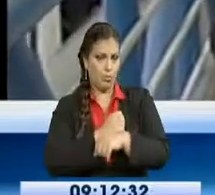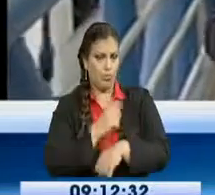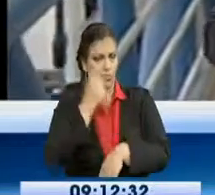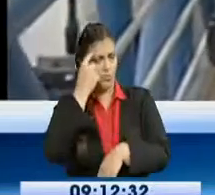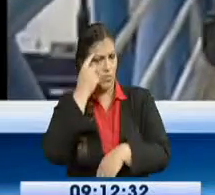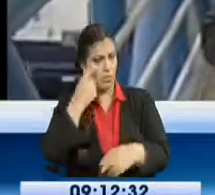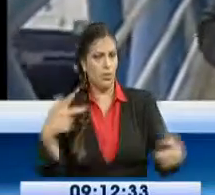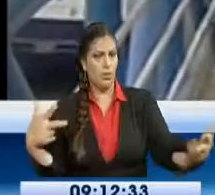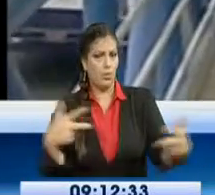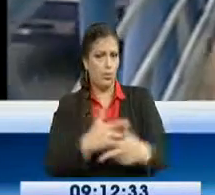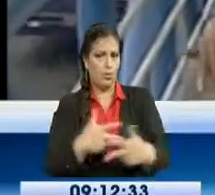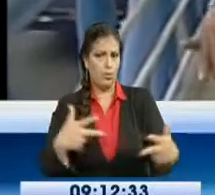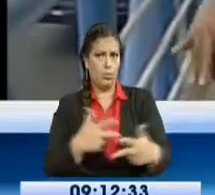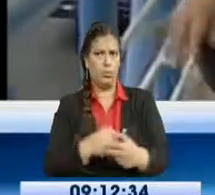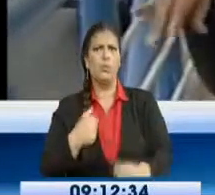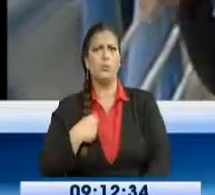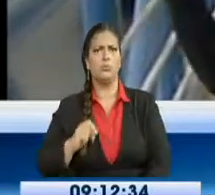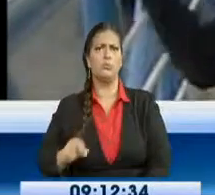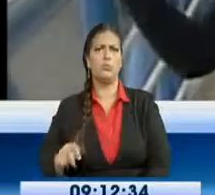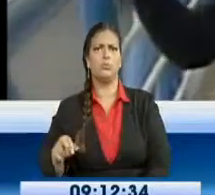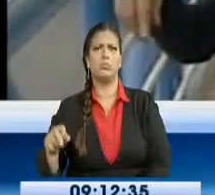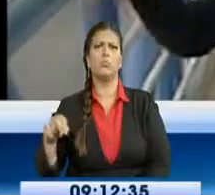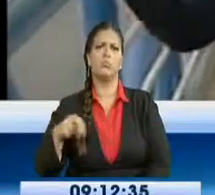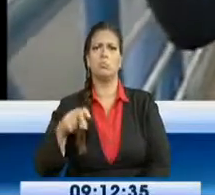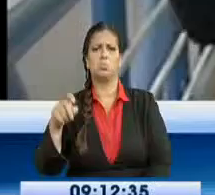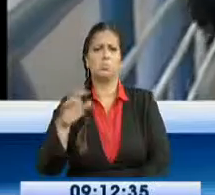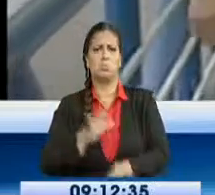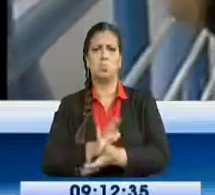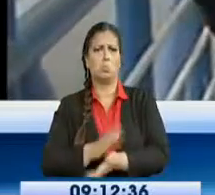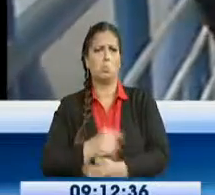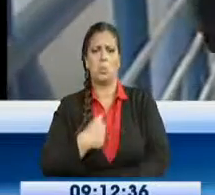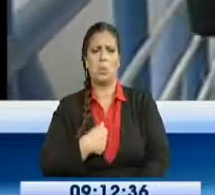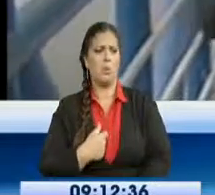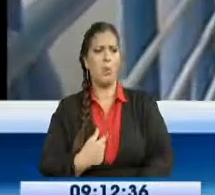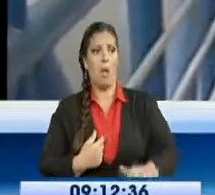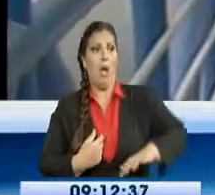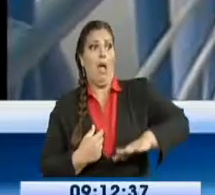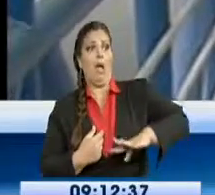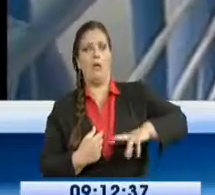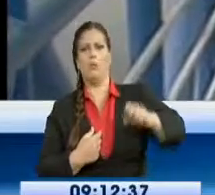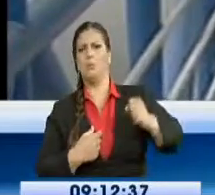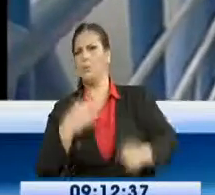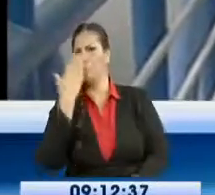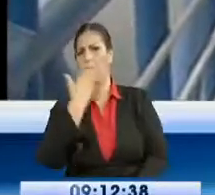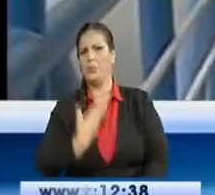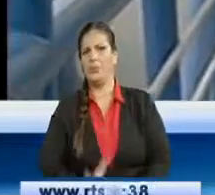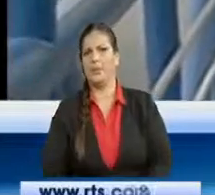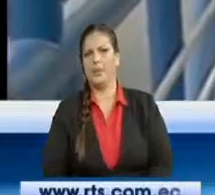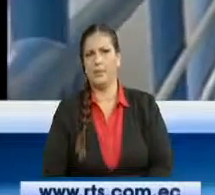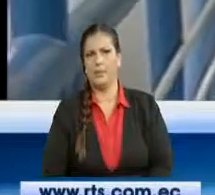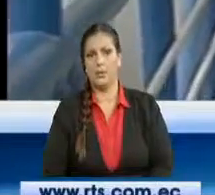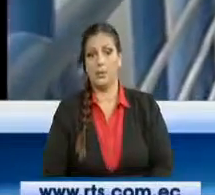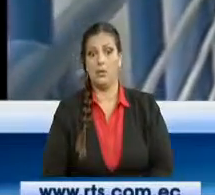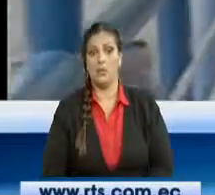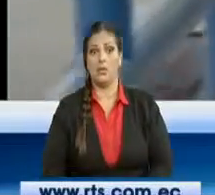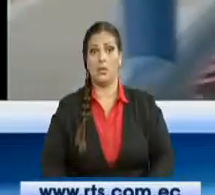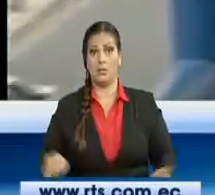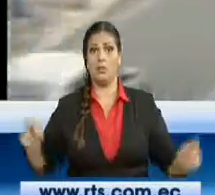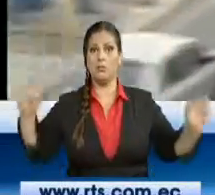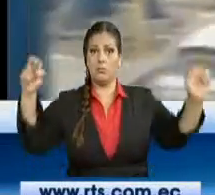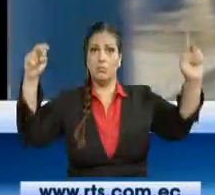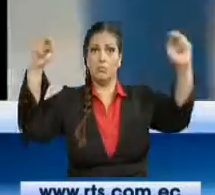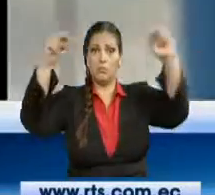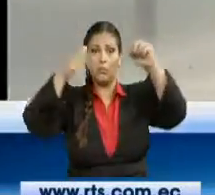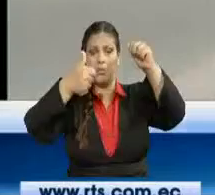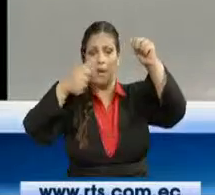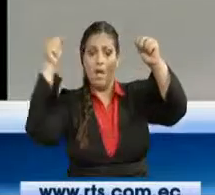de ladrones aquí. Pero si es peligroso, hay que pasar por el puente, porque para librarse de